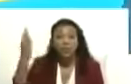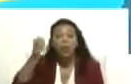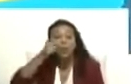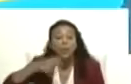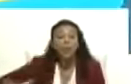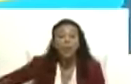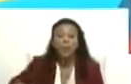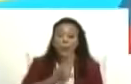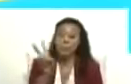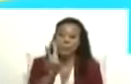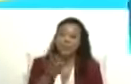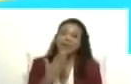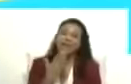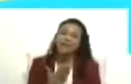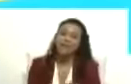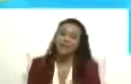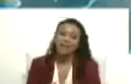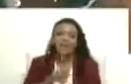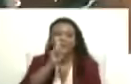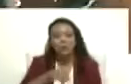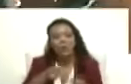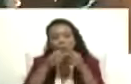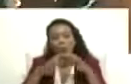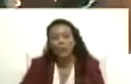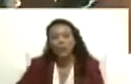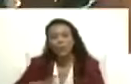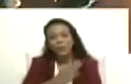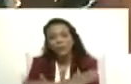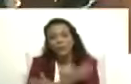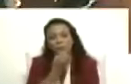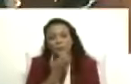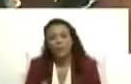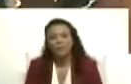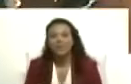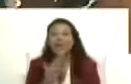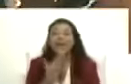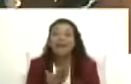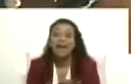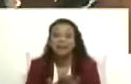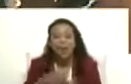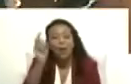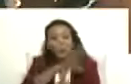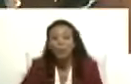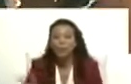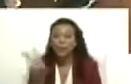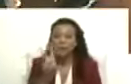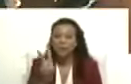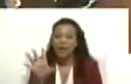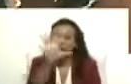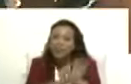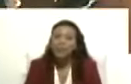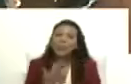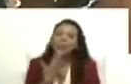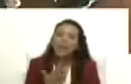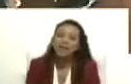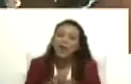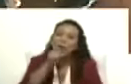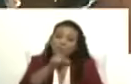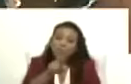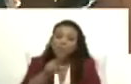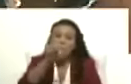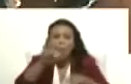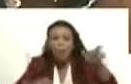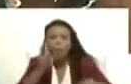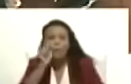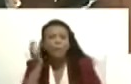pueblo de Venezuela. Gracias, pueblo de bien. Gracias, pueblo de Venezuela. Gracias por